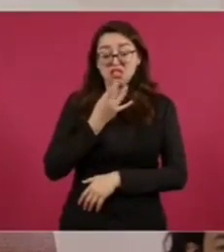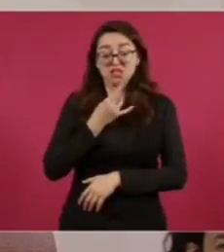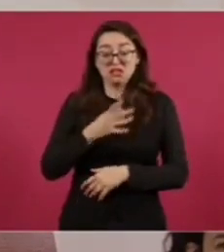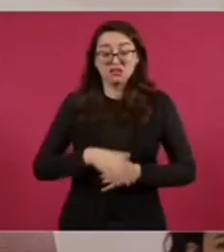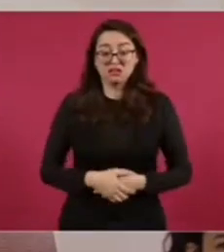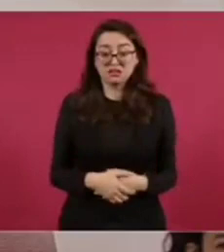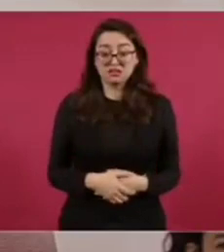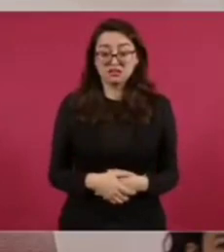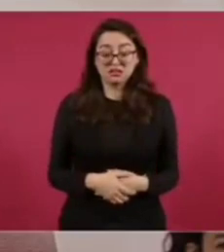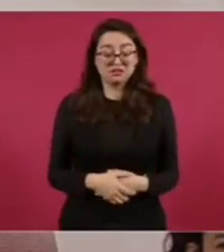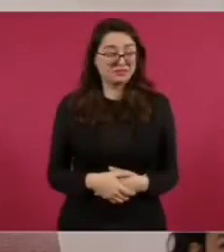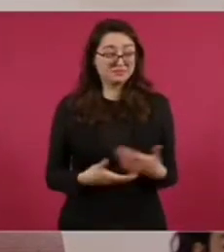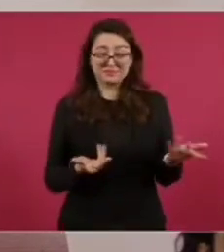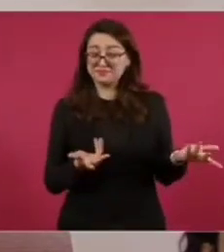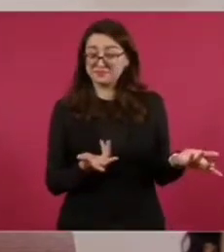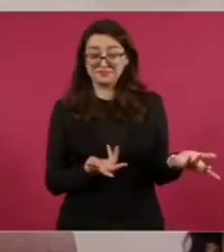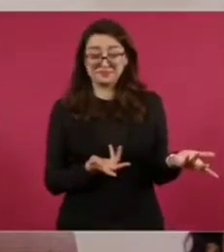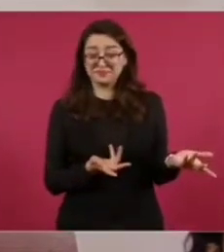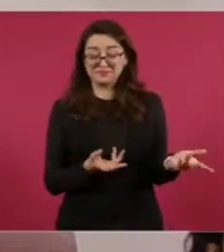Deberían